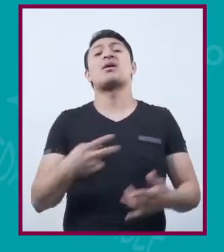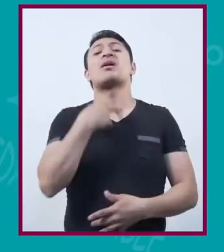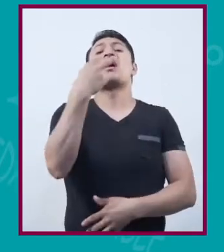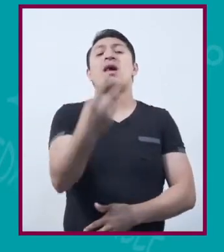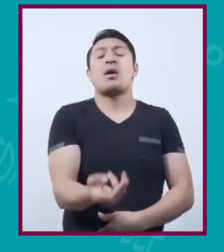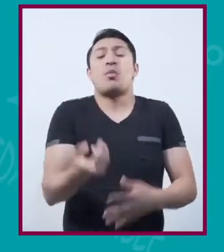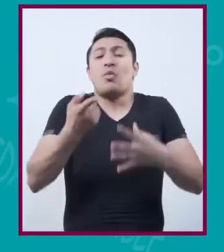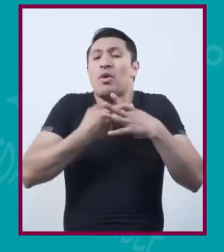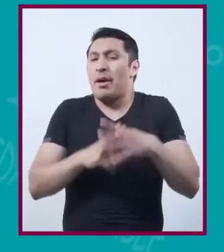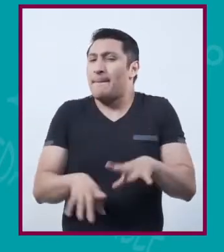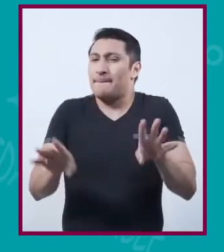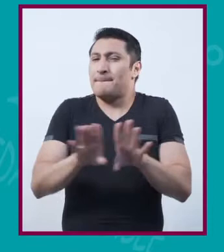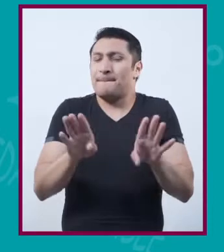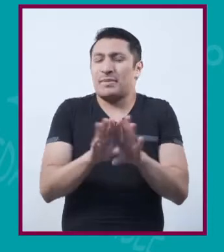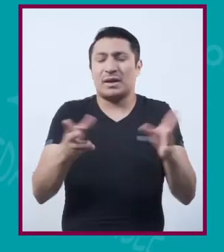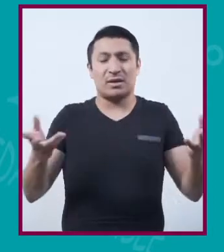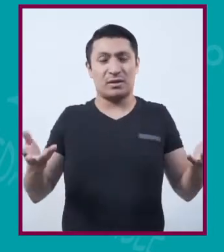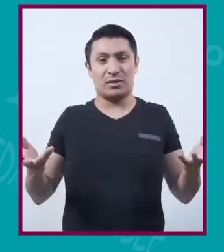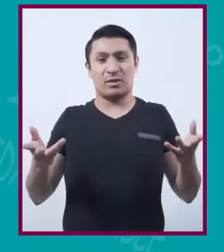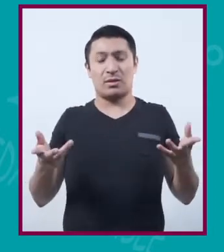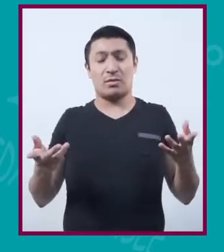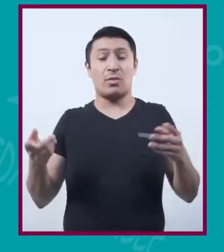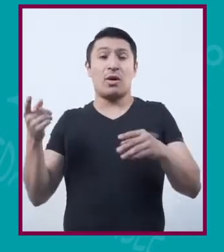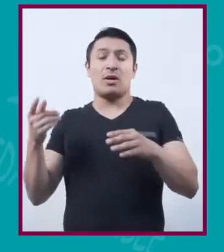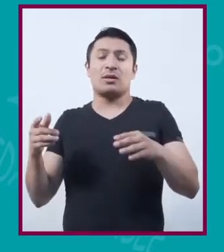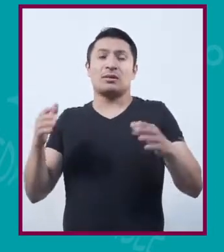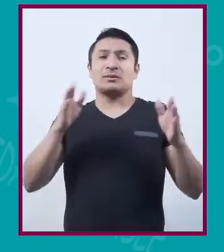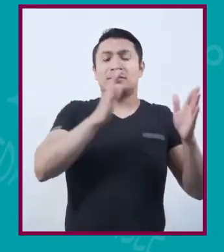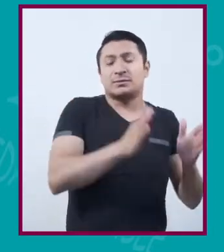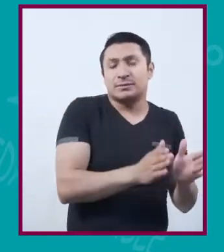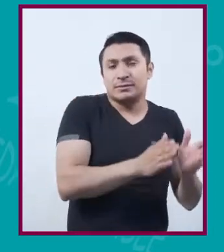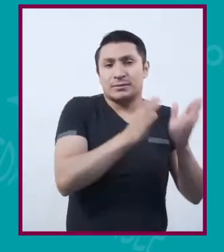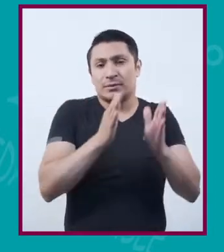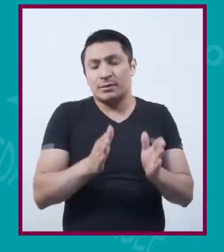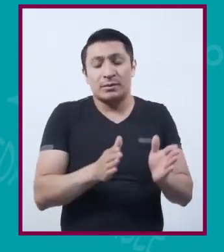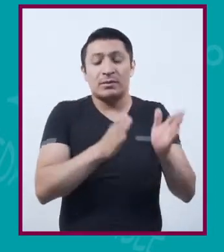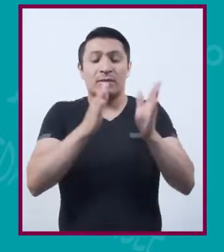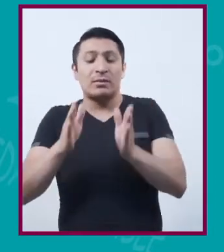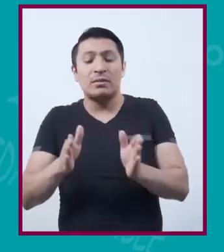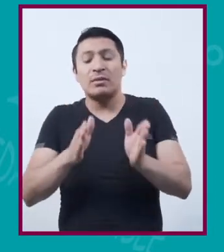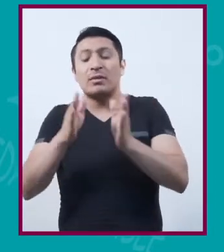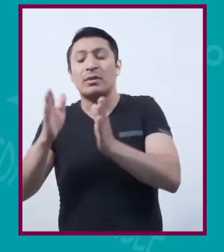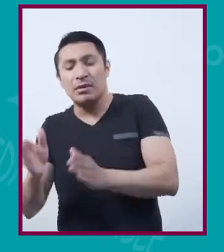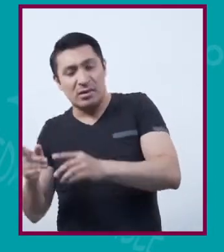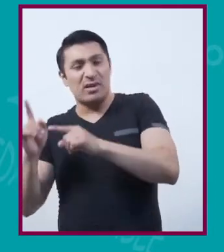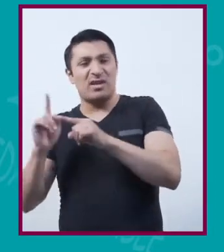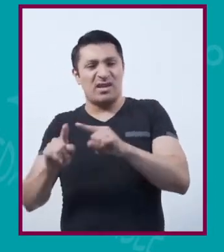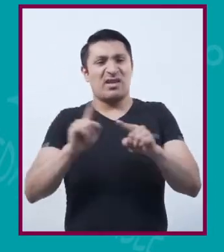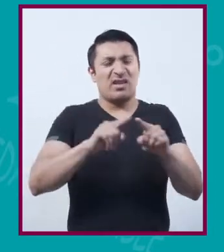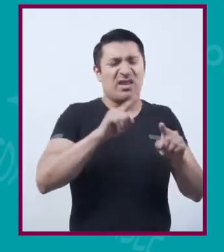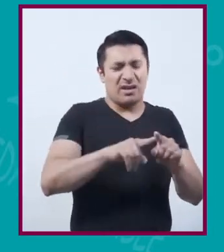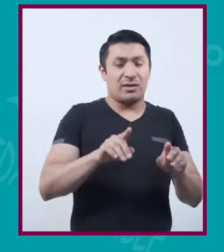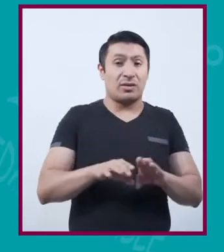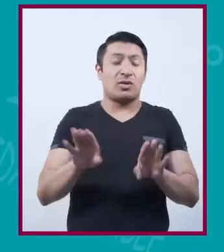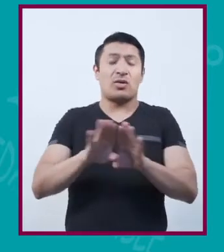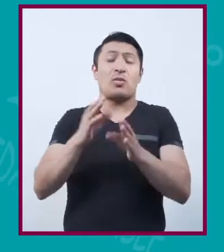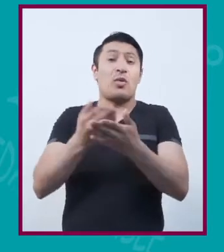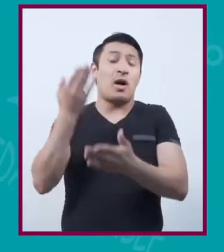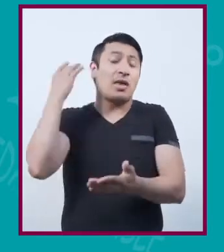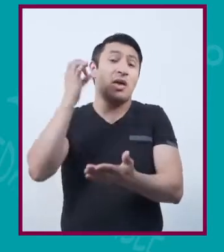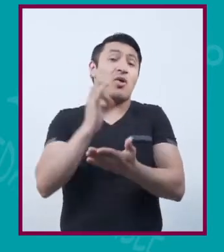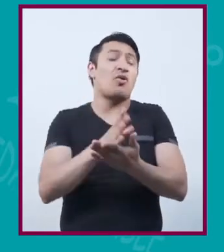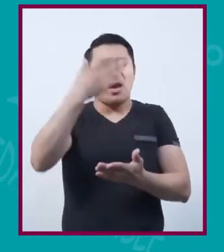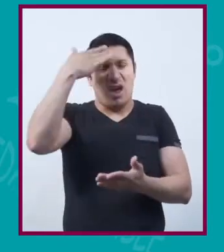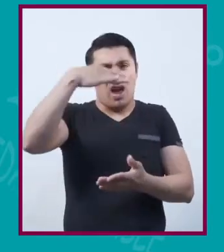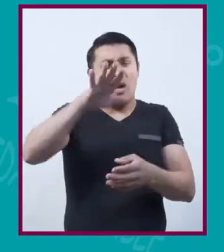la historia oral se fue haciendo pasando por distintas etapas, de pasar por una mera documentación del